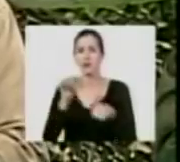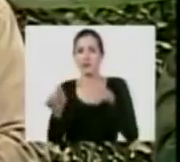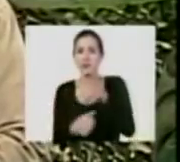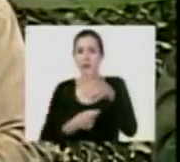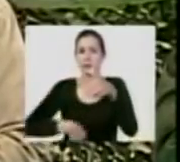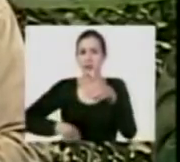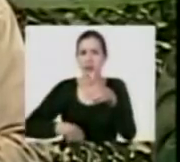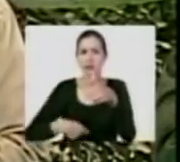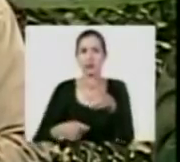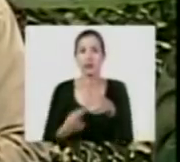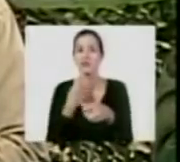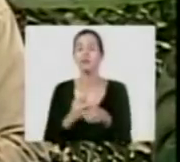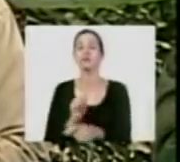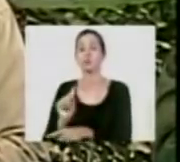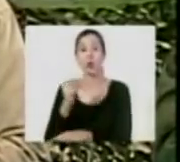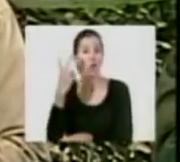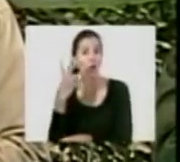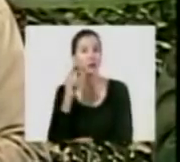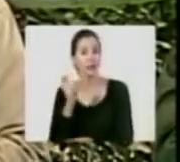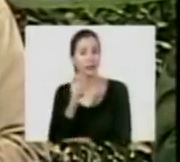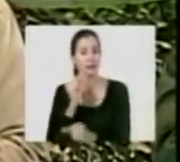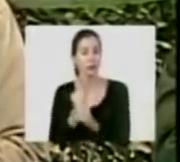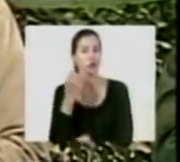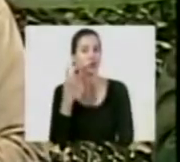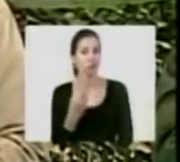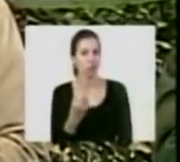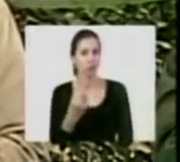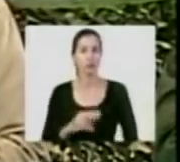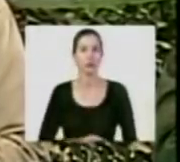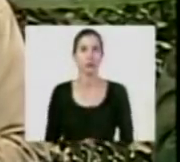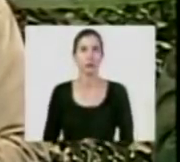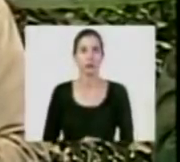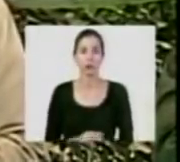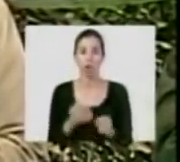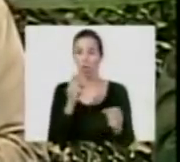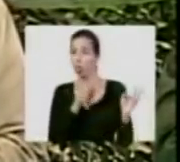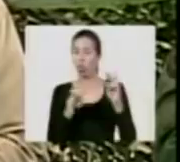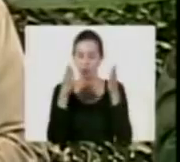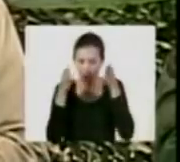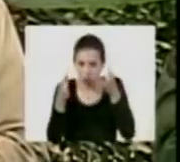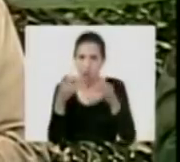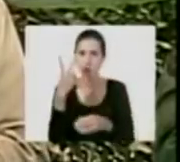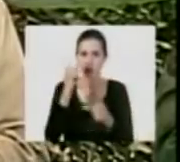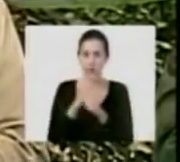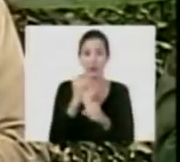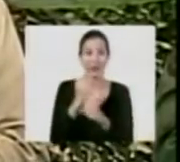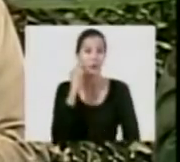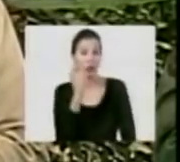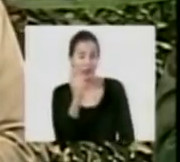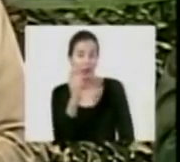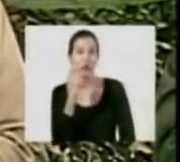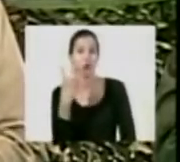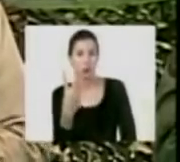di dos tareas centrales: que no se disperse. Uno, la economía, y vamos allí. Pero la otra tarea central que le di,